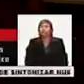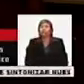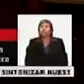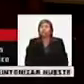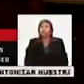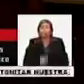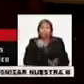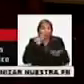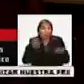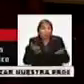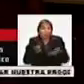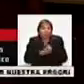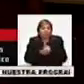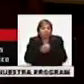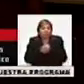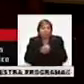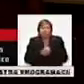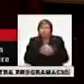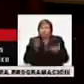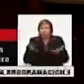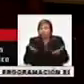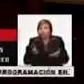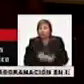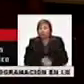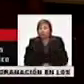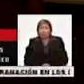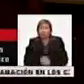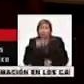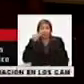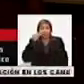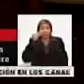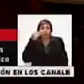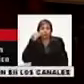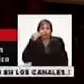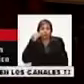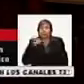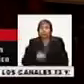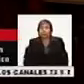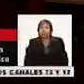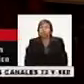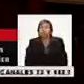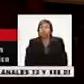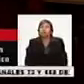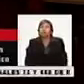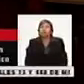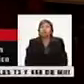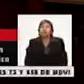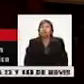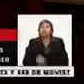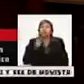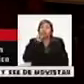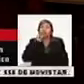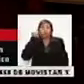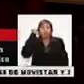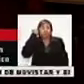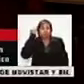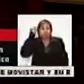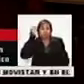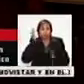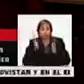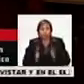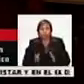Está presente un amigo, un compañero y siempre leal a la ideología del Partido